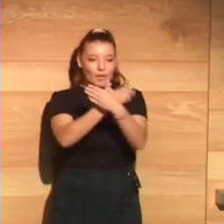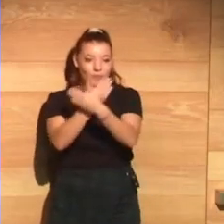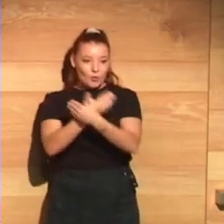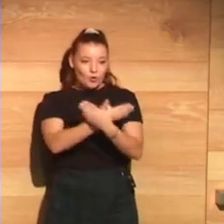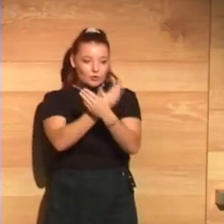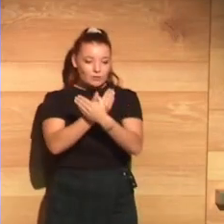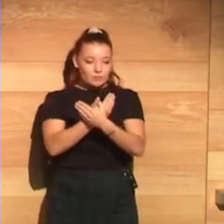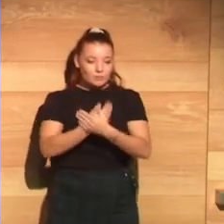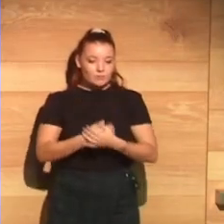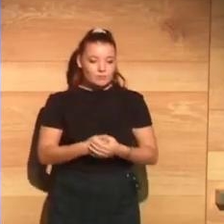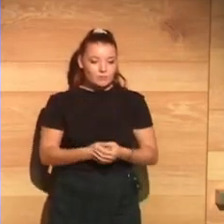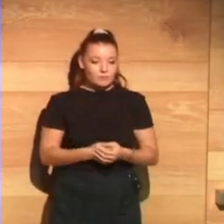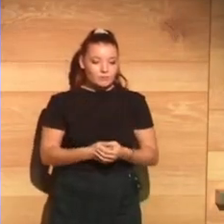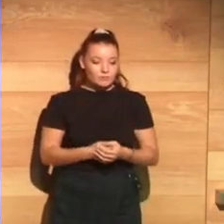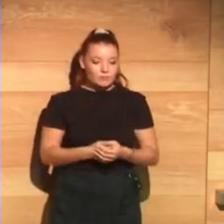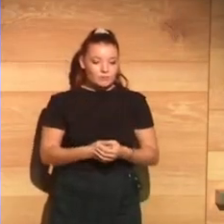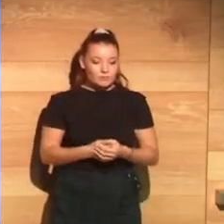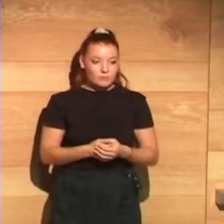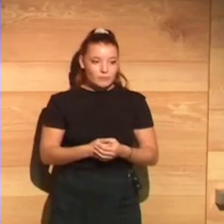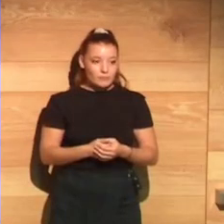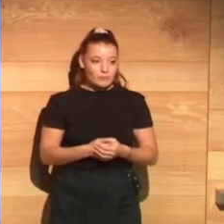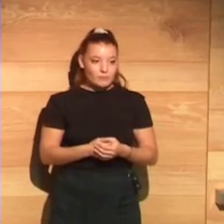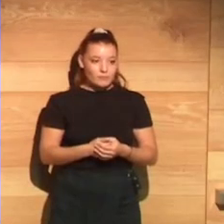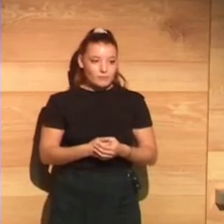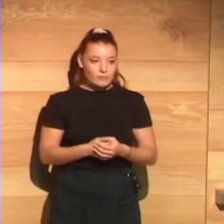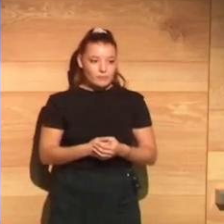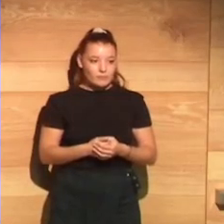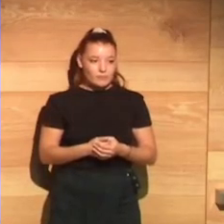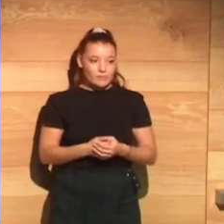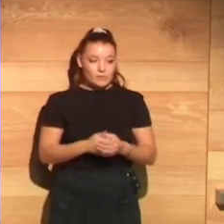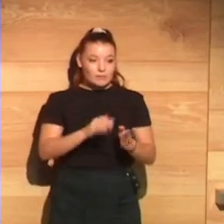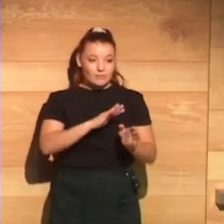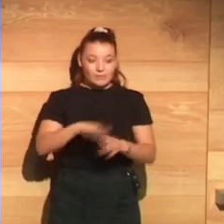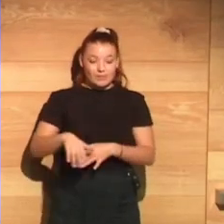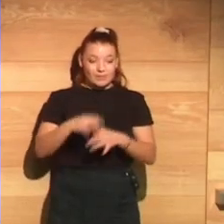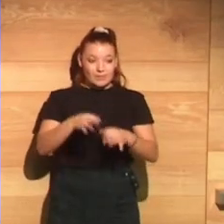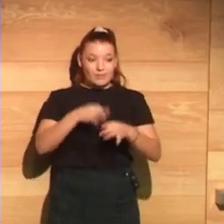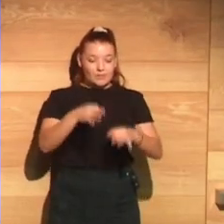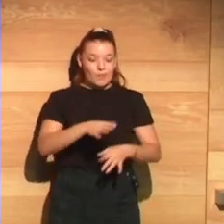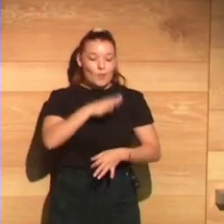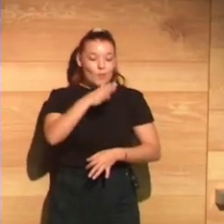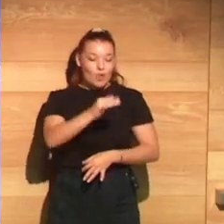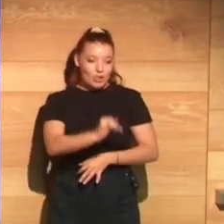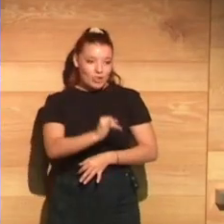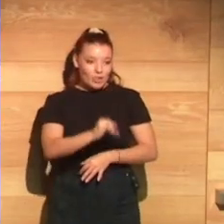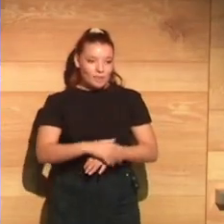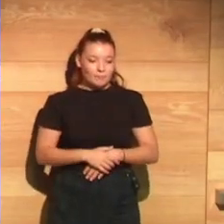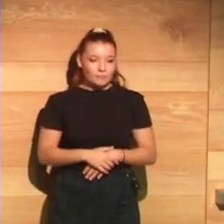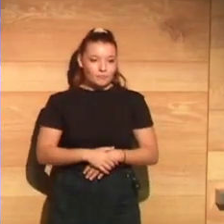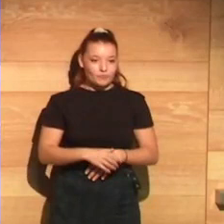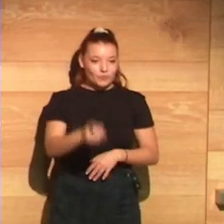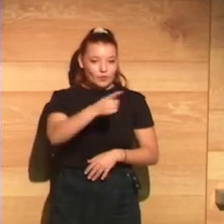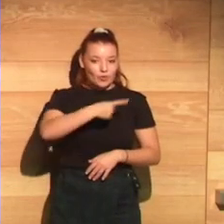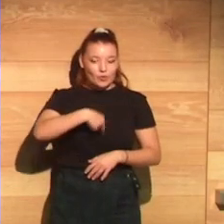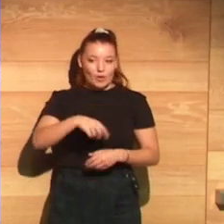yo, que yo ya lo he meditado un montón. Los colores, la simbología, la mariposa, todas esas cosas que salen, que al final no están